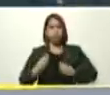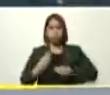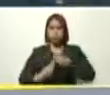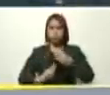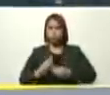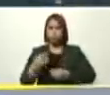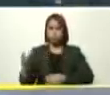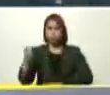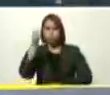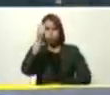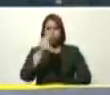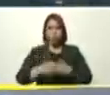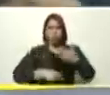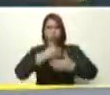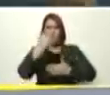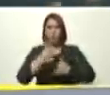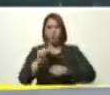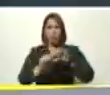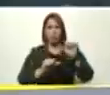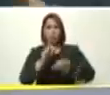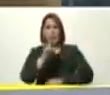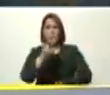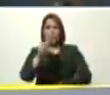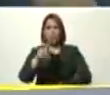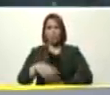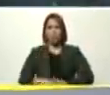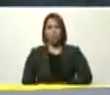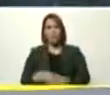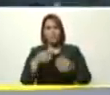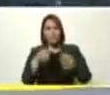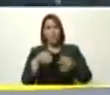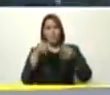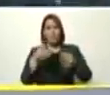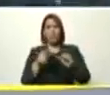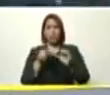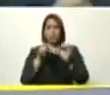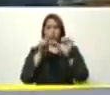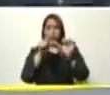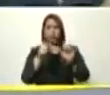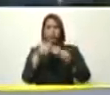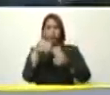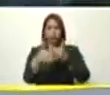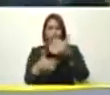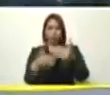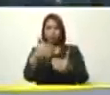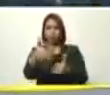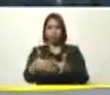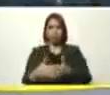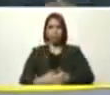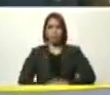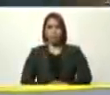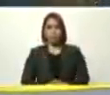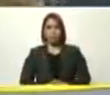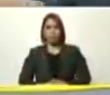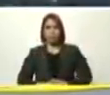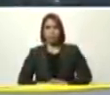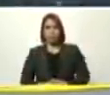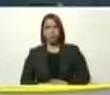como proyecto del siglo XXI, continuara hacia adelante.